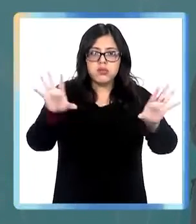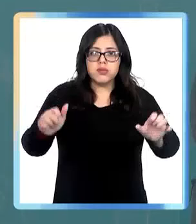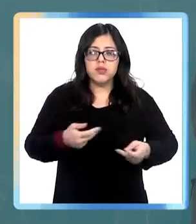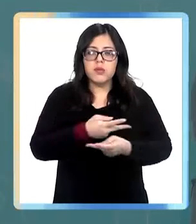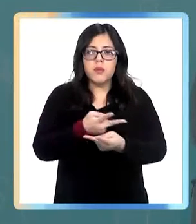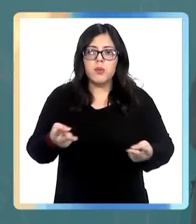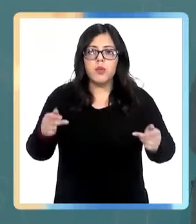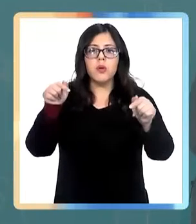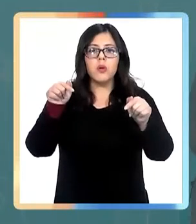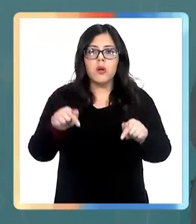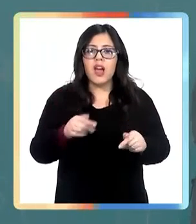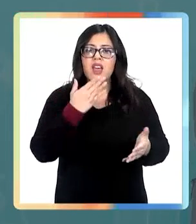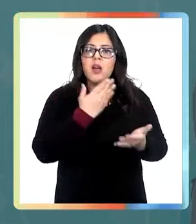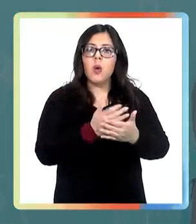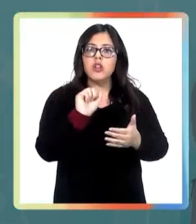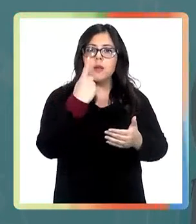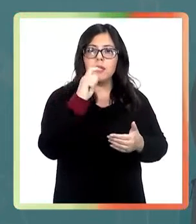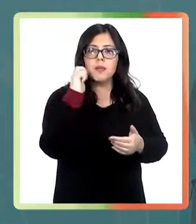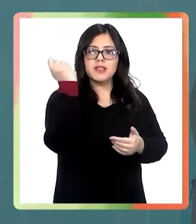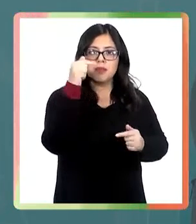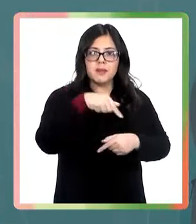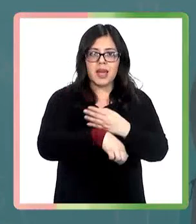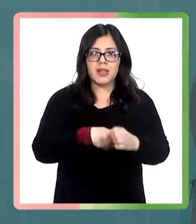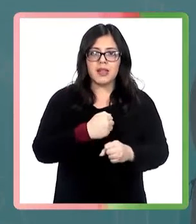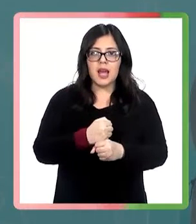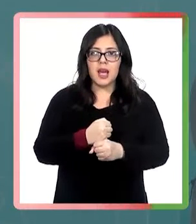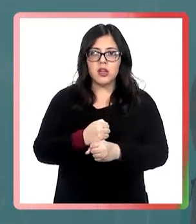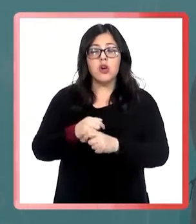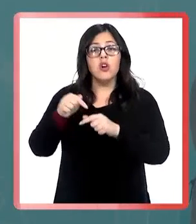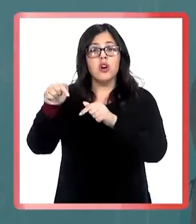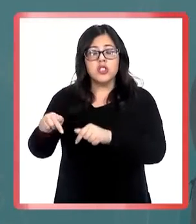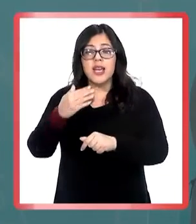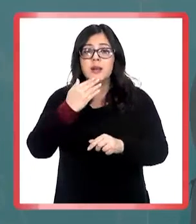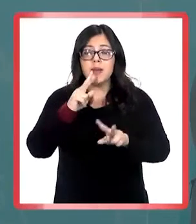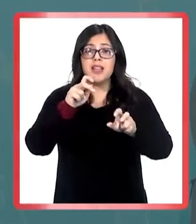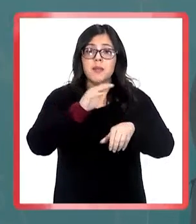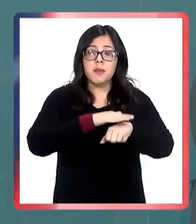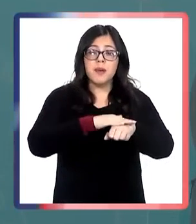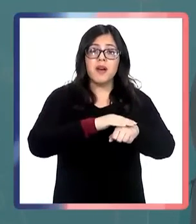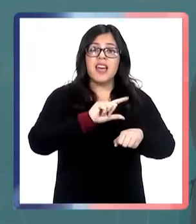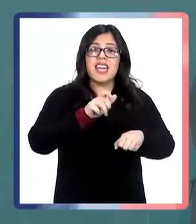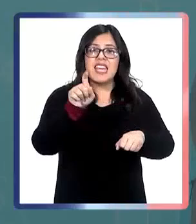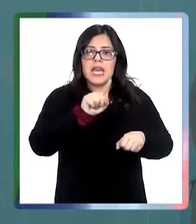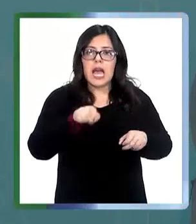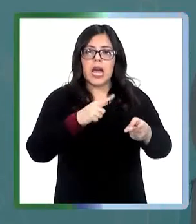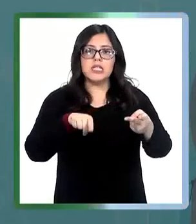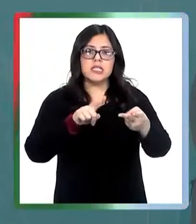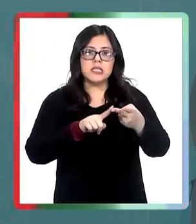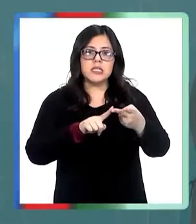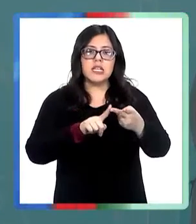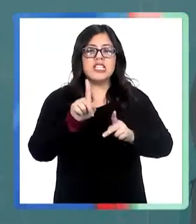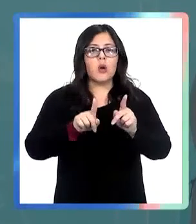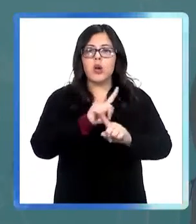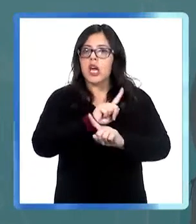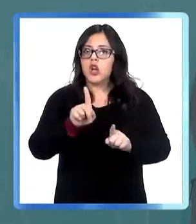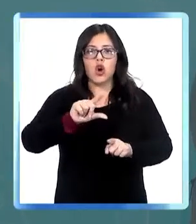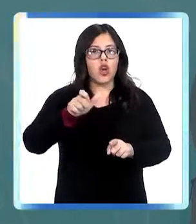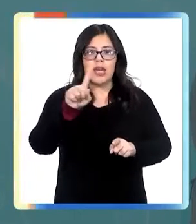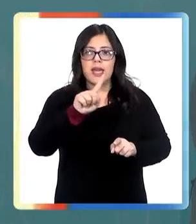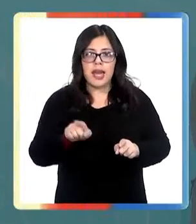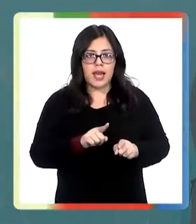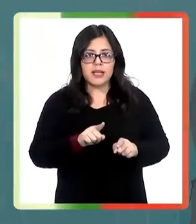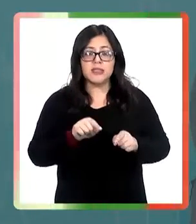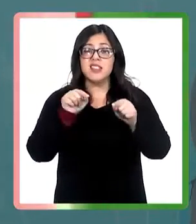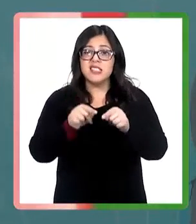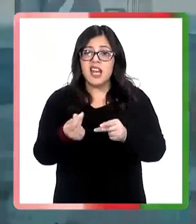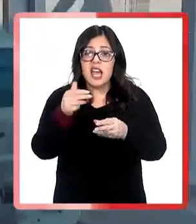sistema público, que regirá desde el 1 de septiembre de este año. y aplica para las prestaciones GES y para las prestaciones que no